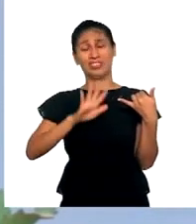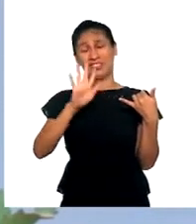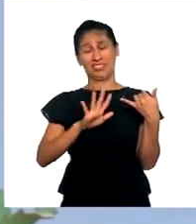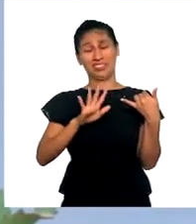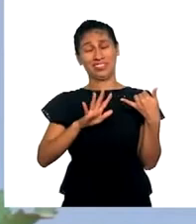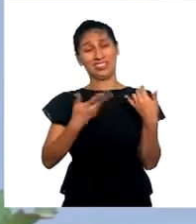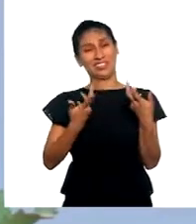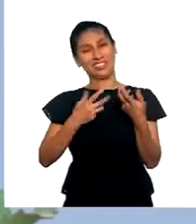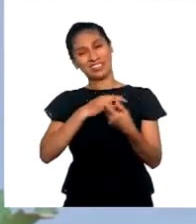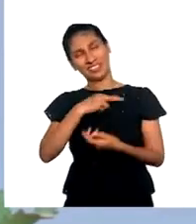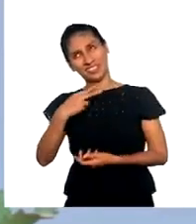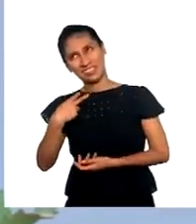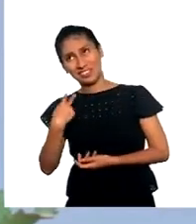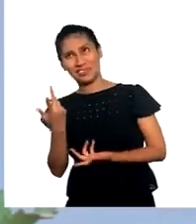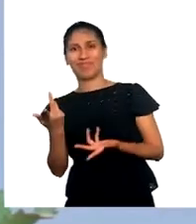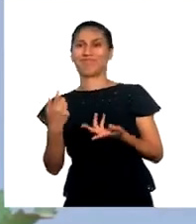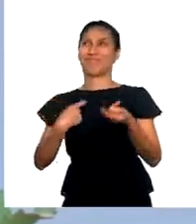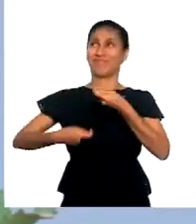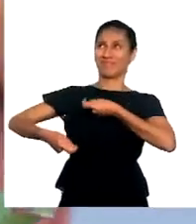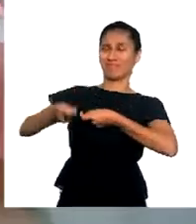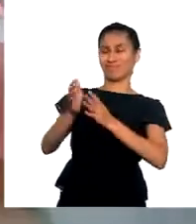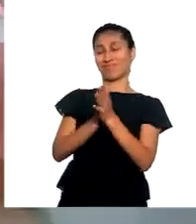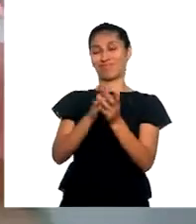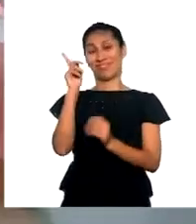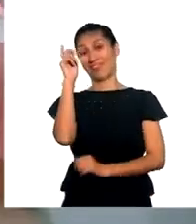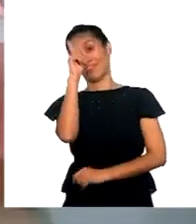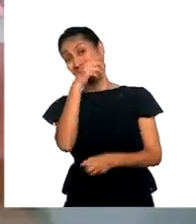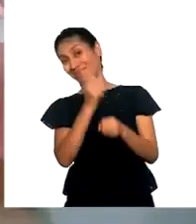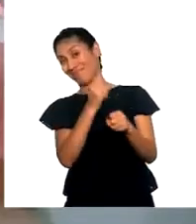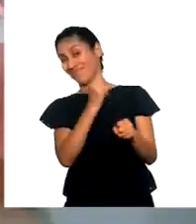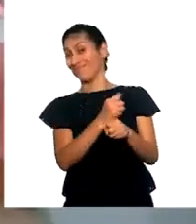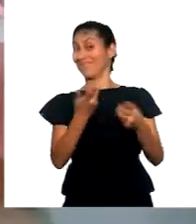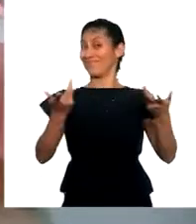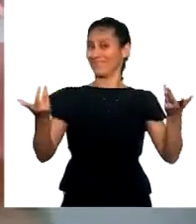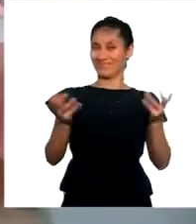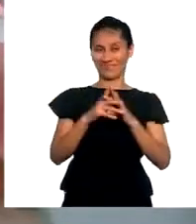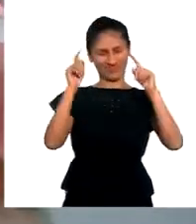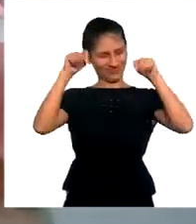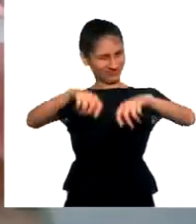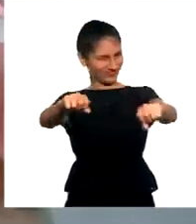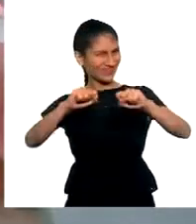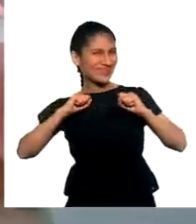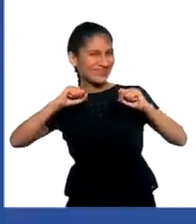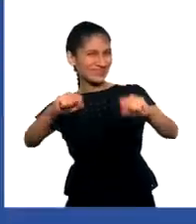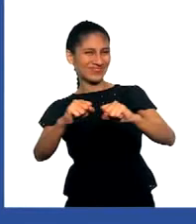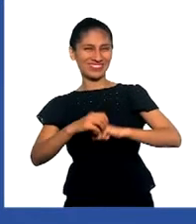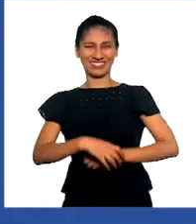emprendedora sostenible ahora sí es momento de activarlo